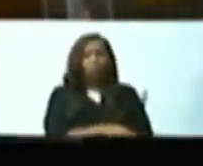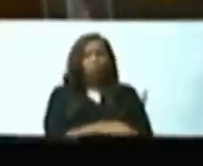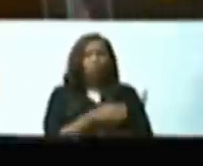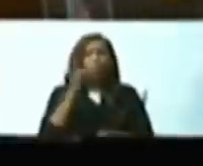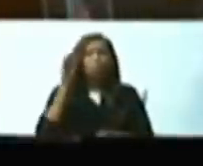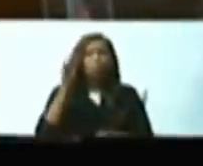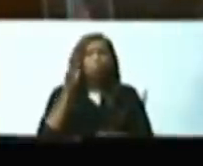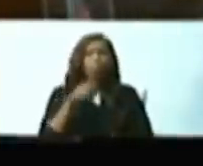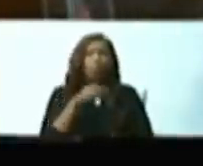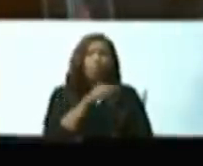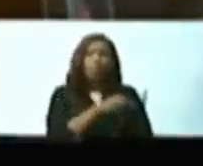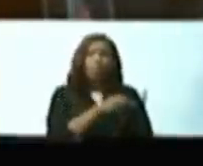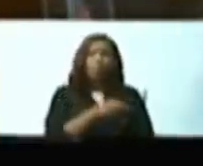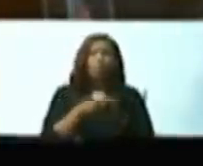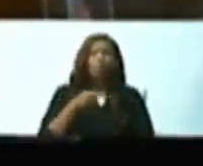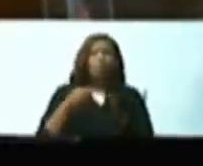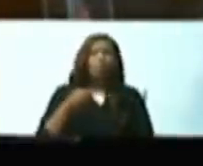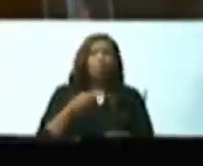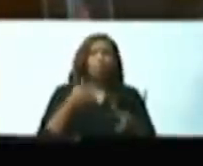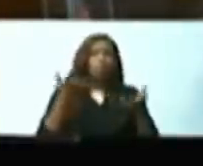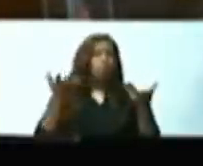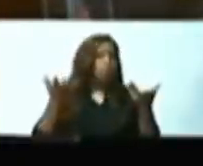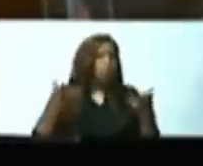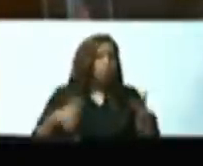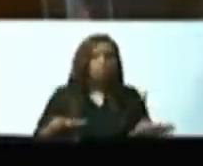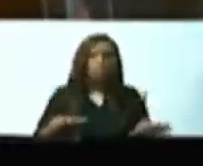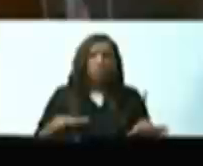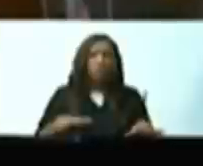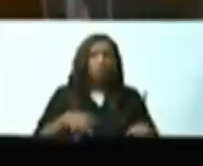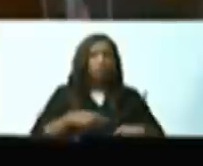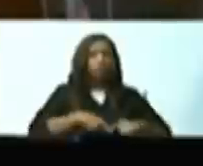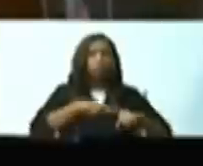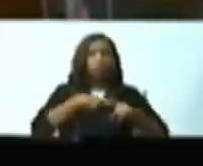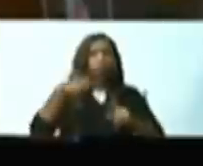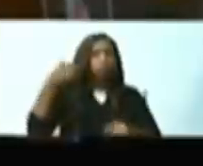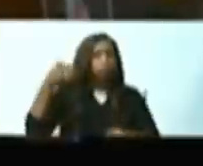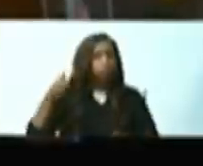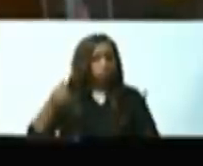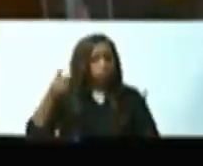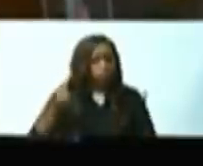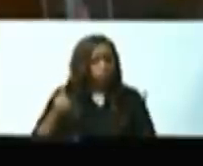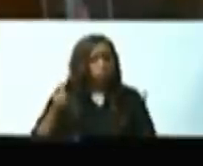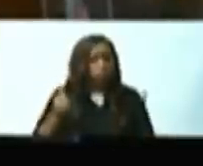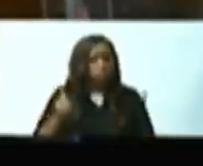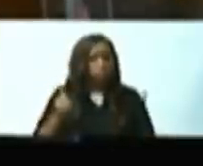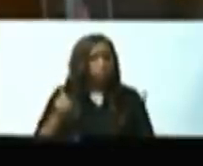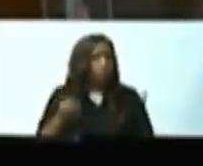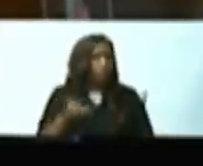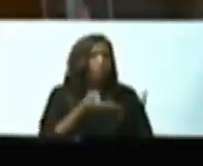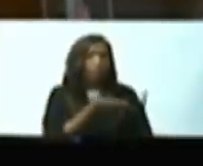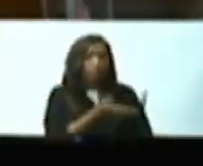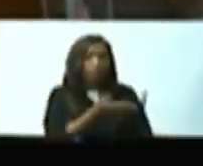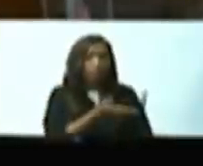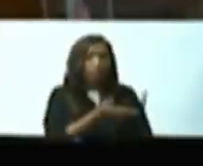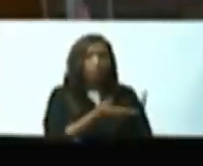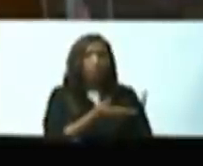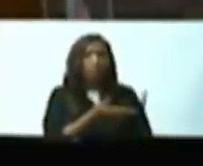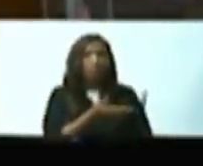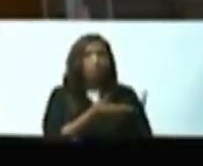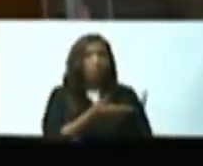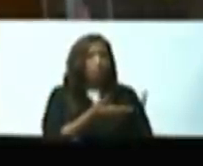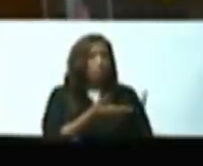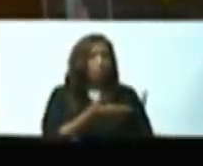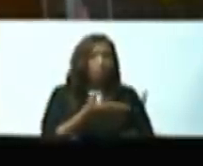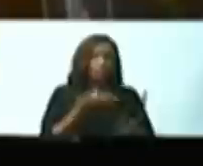inexplicado realmente. Que ¿por qué esta idea y de llevar la idea a los militares? Precisamente como dice él, que en algo tiene